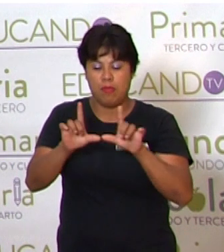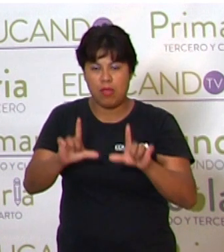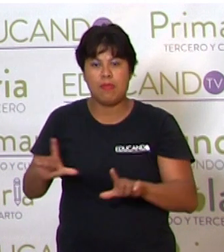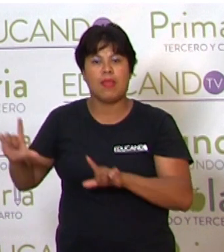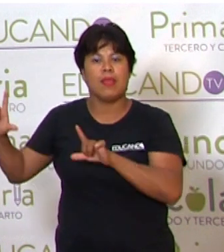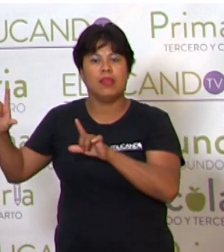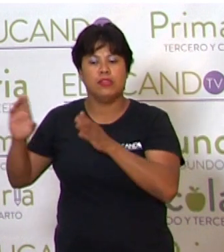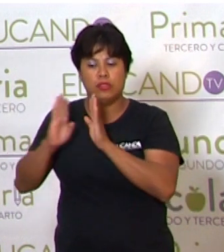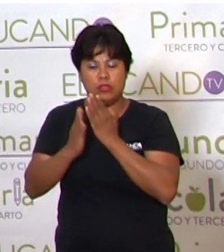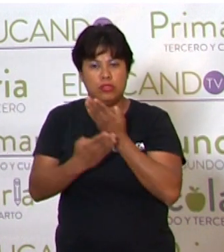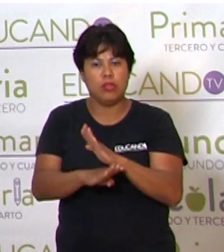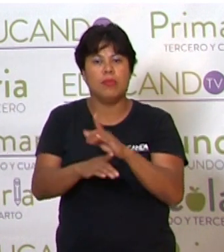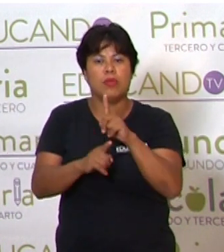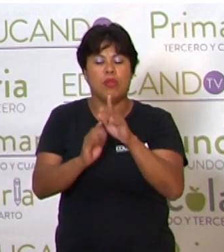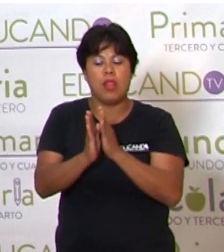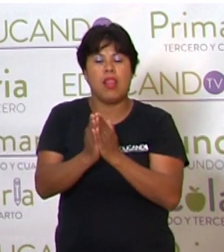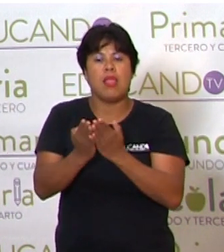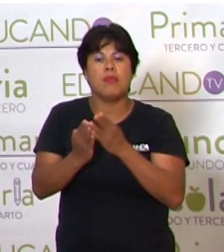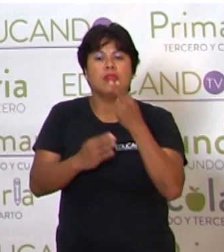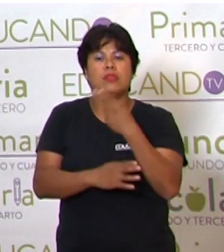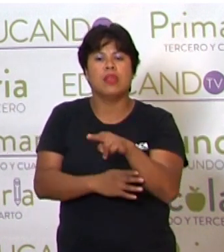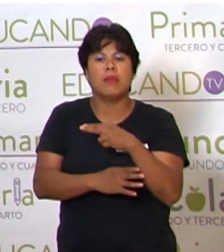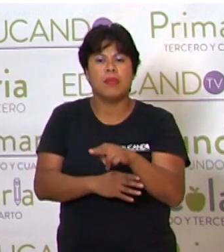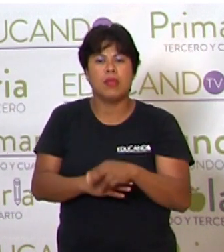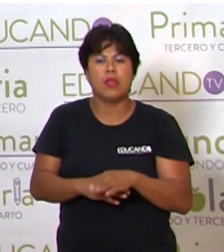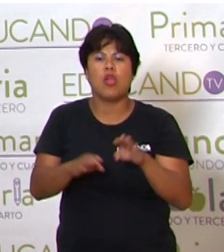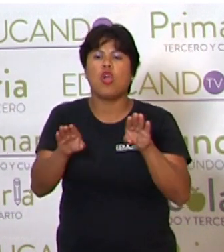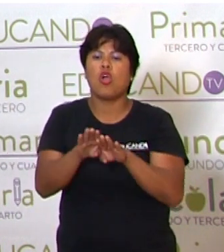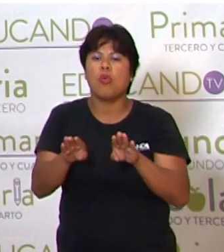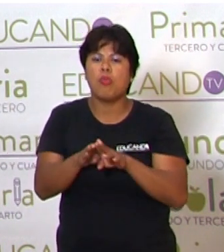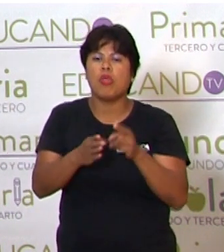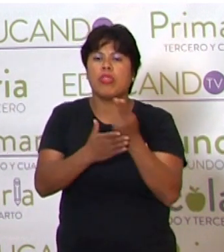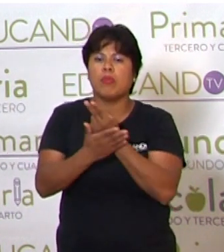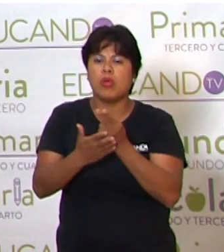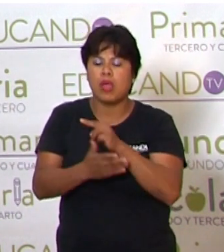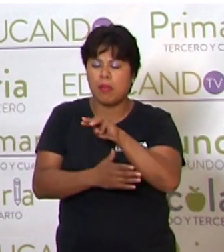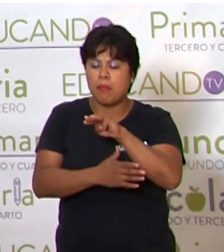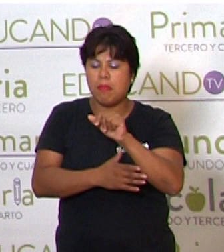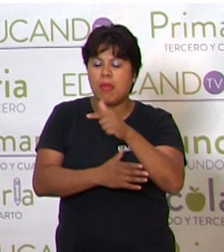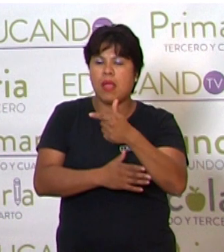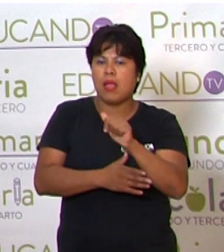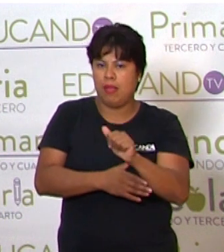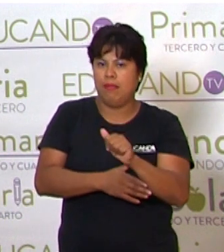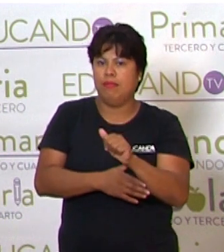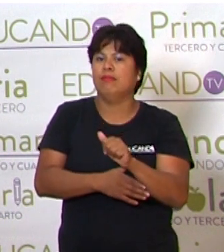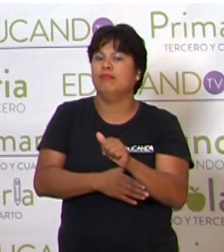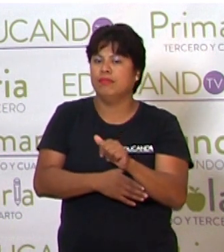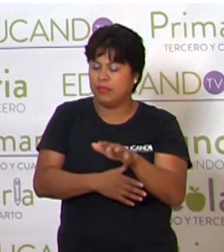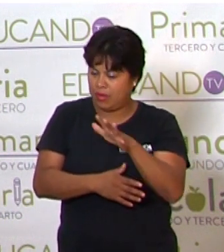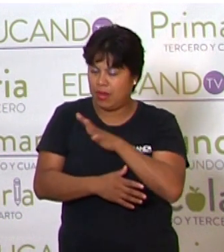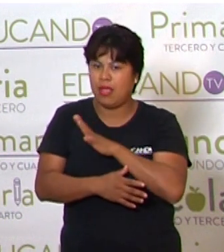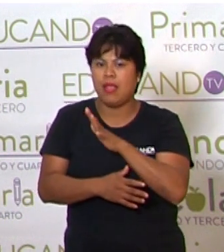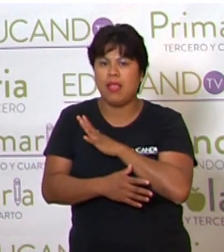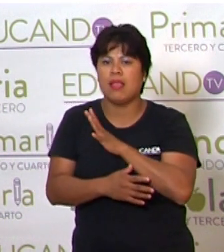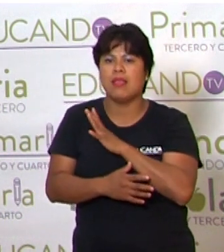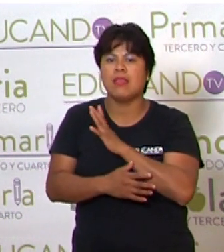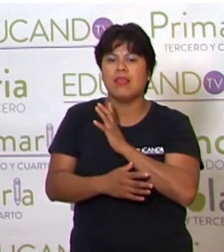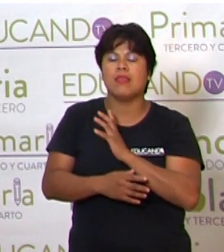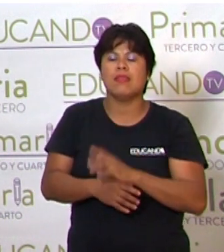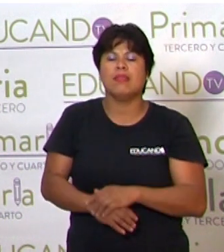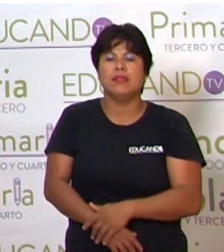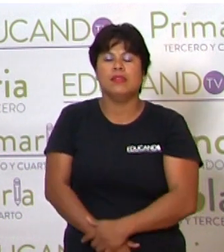imagen de un libro que se llama Cómo dibujar manga. Hay una